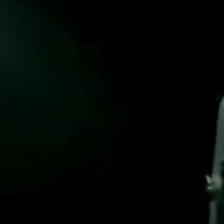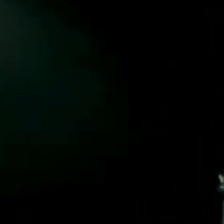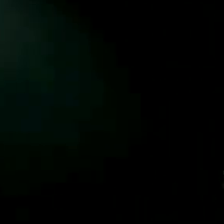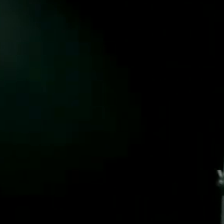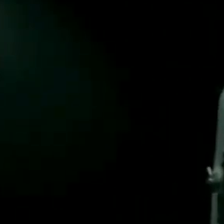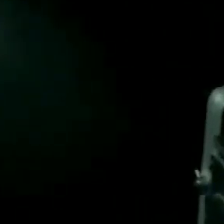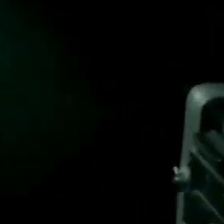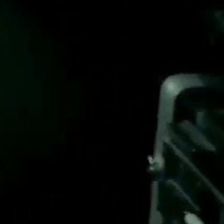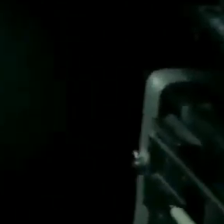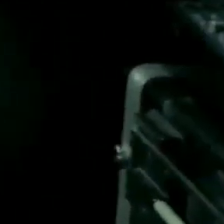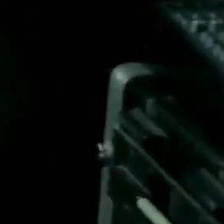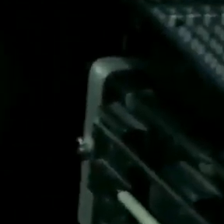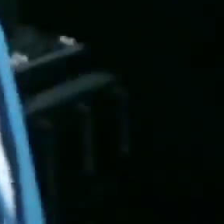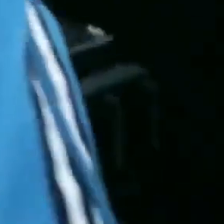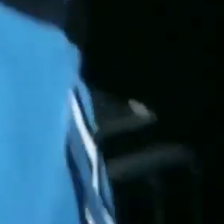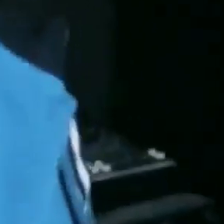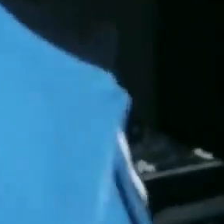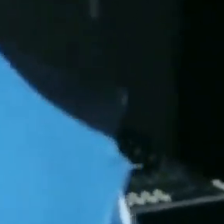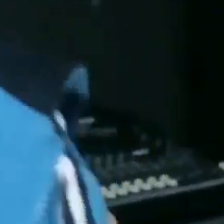la vida